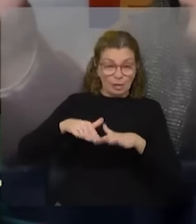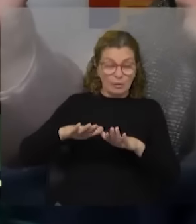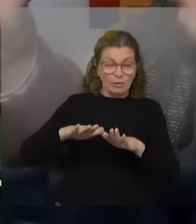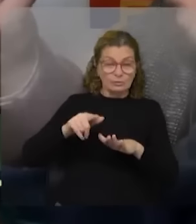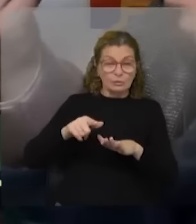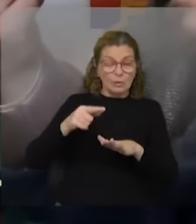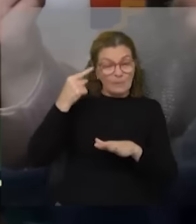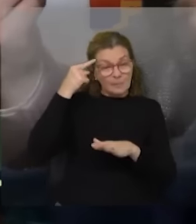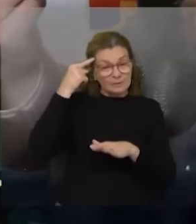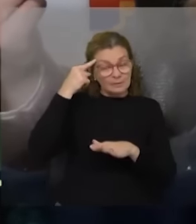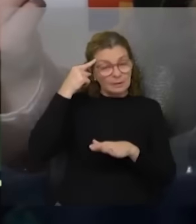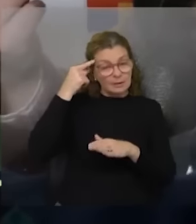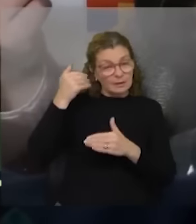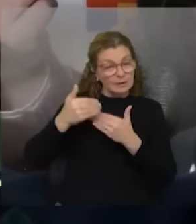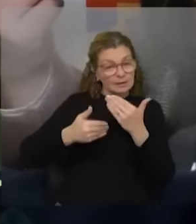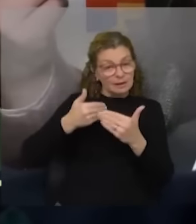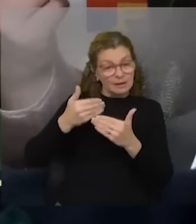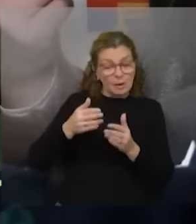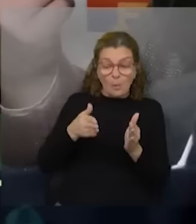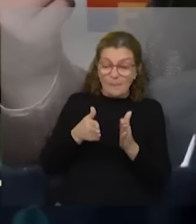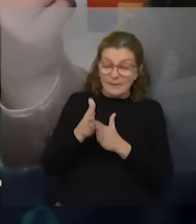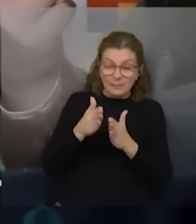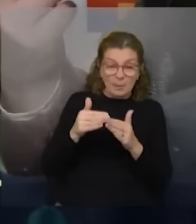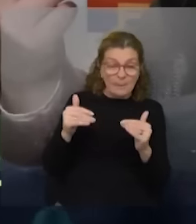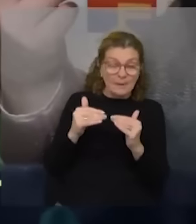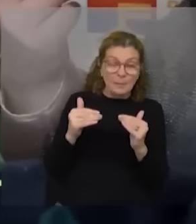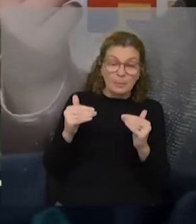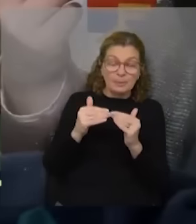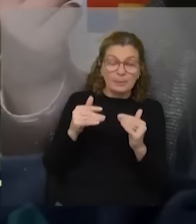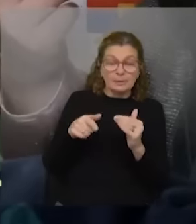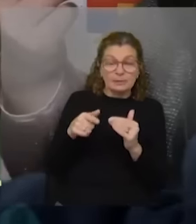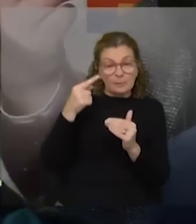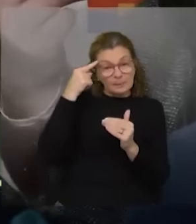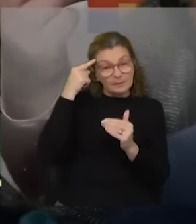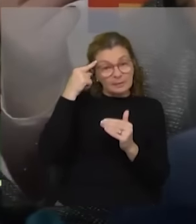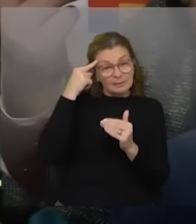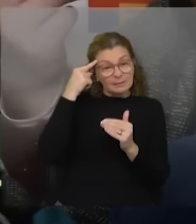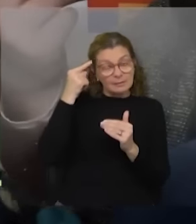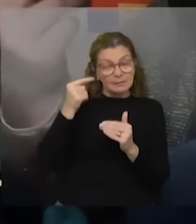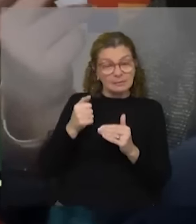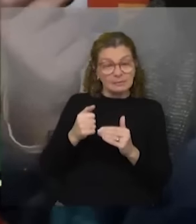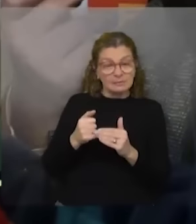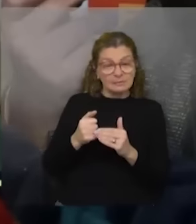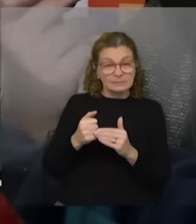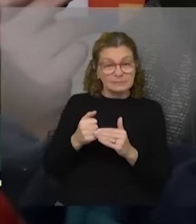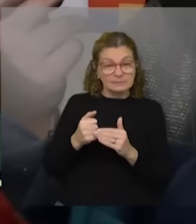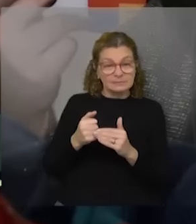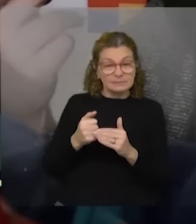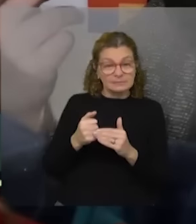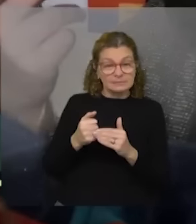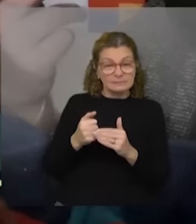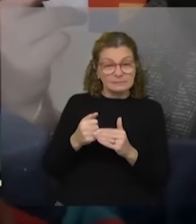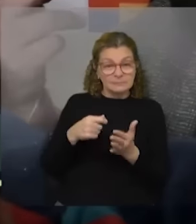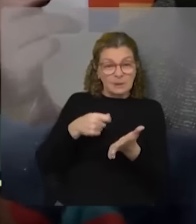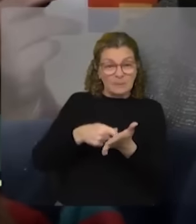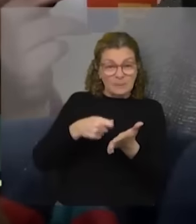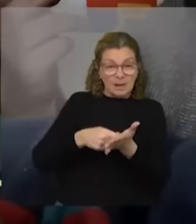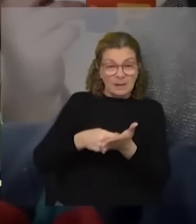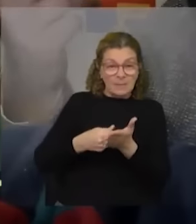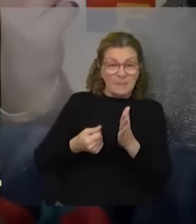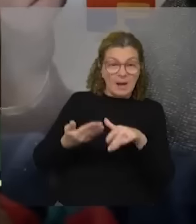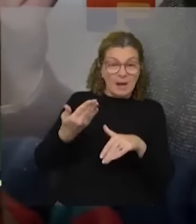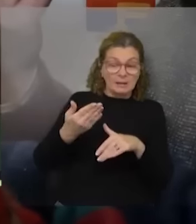yo creo que hay que seguir la misma línea y con aquello de que que pague más el que tiene más que